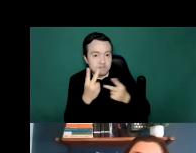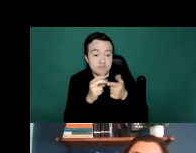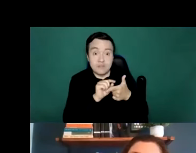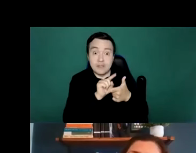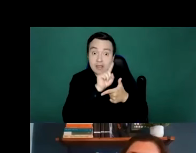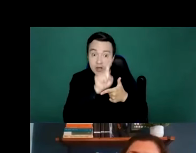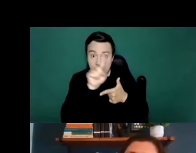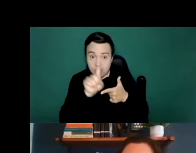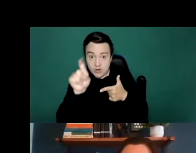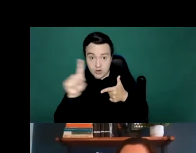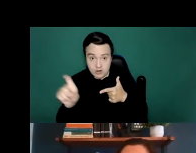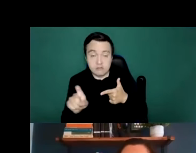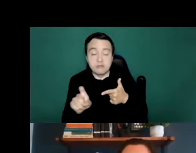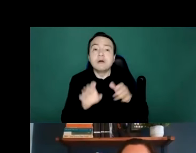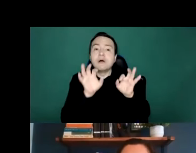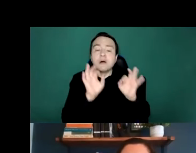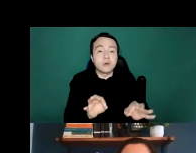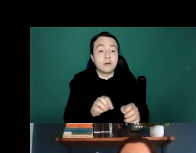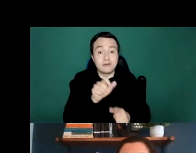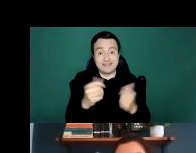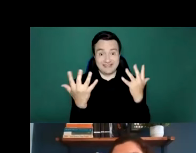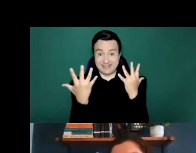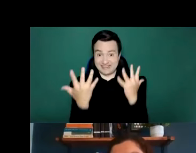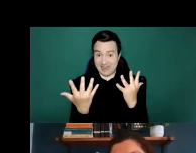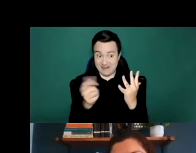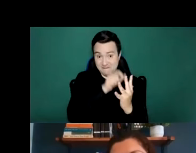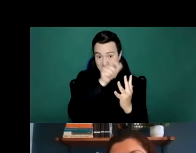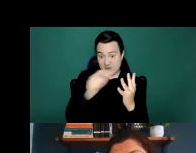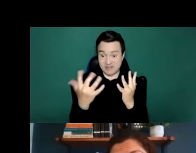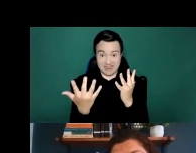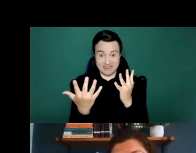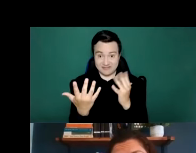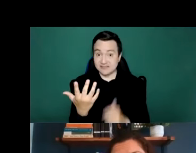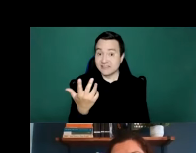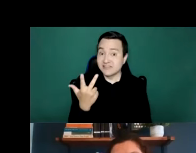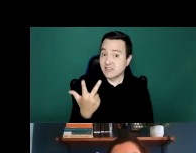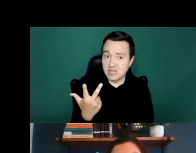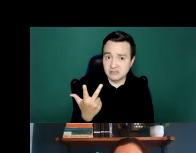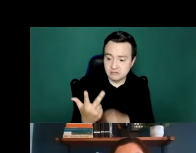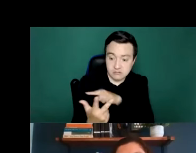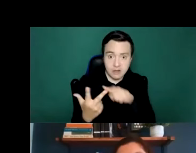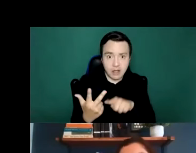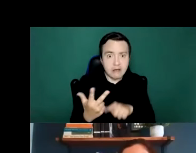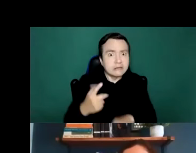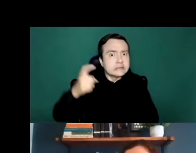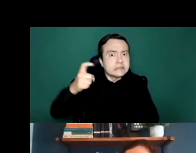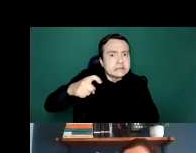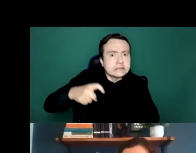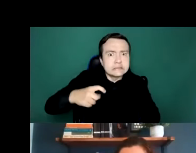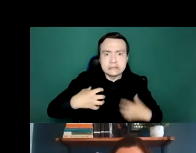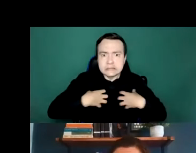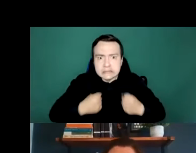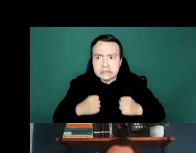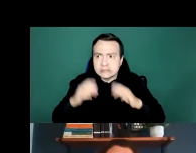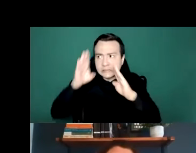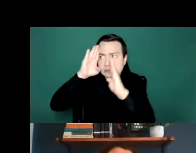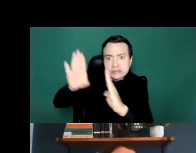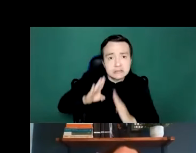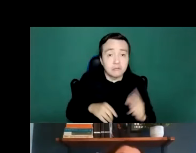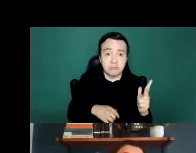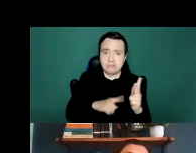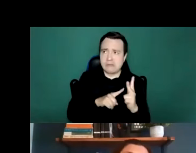3 de 10 personas en las Américas no buscan atención de salud cuando lo necesitan. Y en efecto, cuando uno compara ese panorama